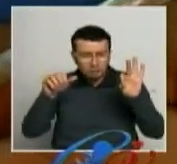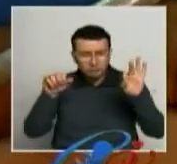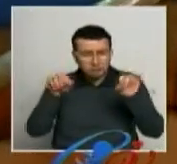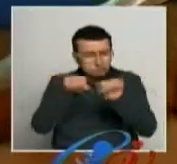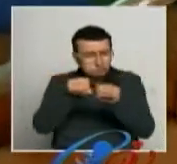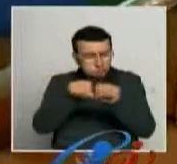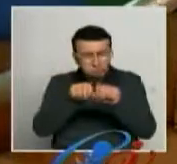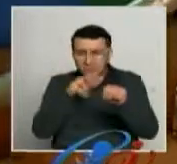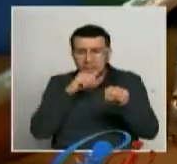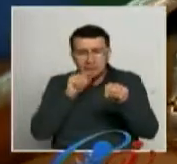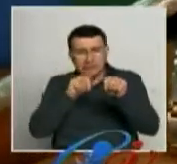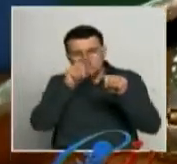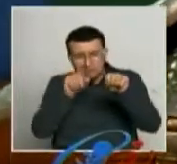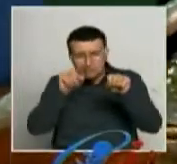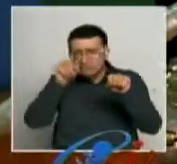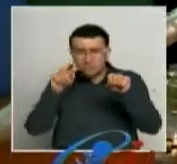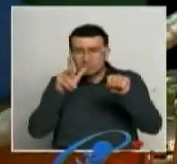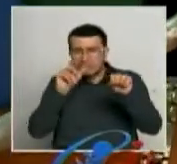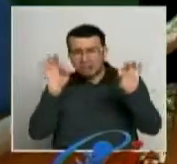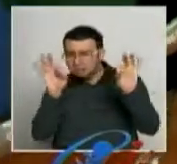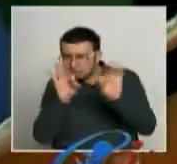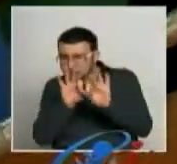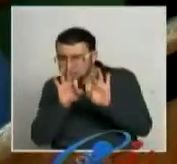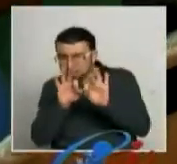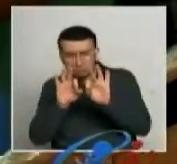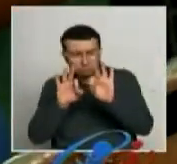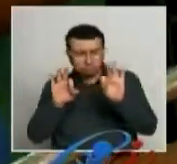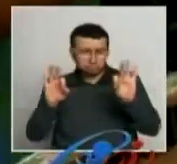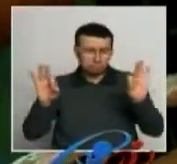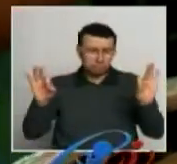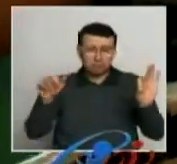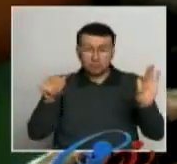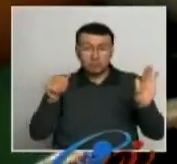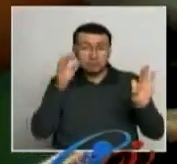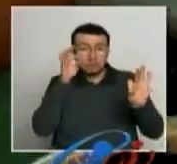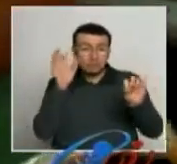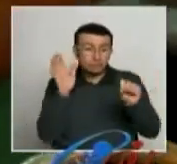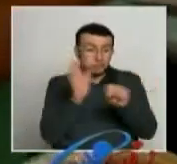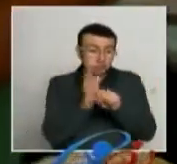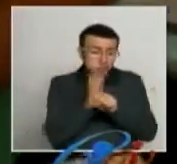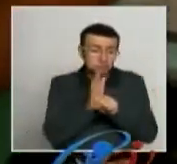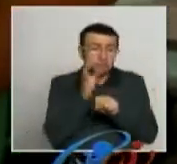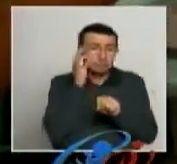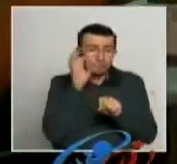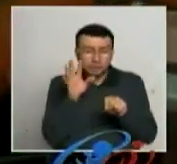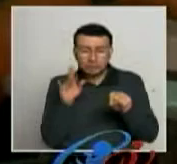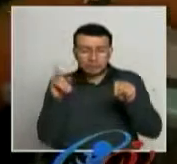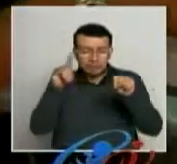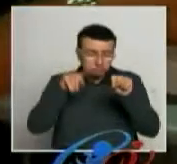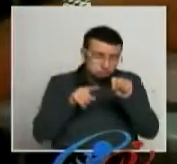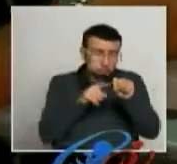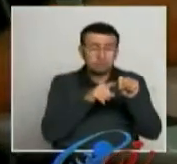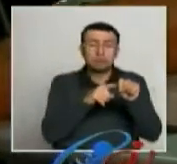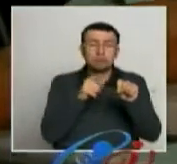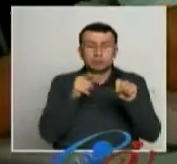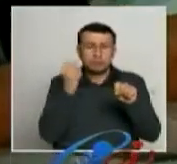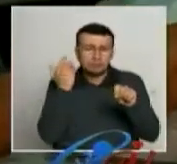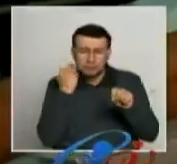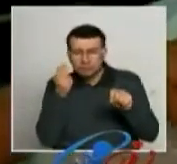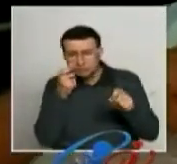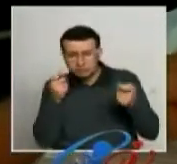están lisas, no vemos unas placas ateromatosas que protruyan en forma importante hacia la luz del vaso.